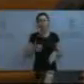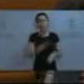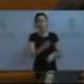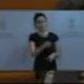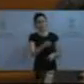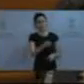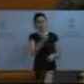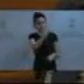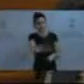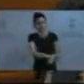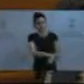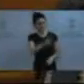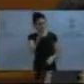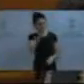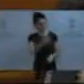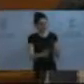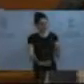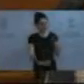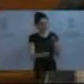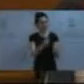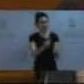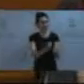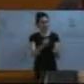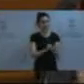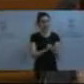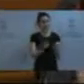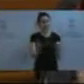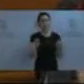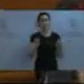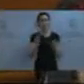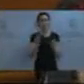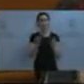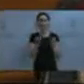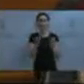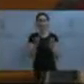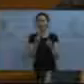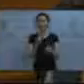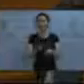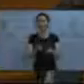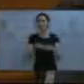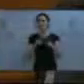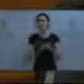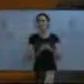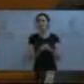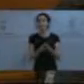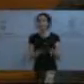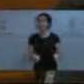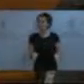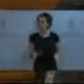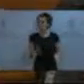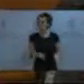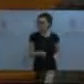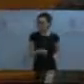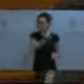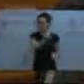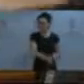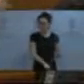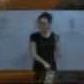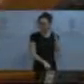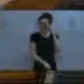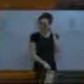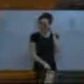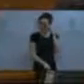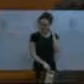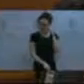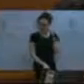sabe, en muchas ocasiones concurren varias urgencias al mismo tiempo. Y como también usted sabe, que esto